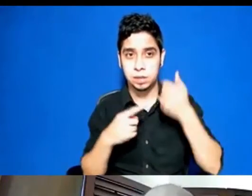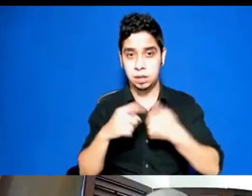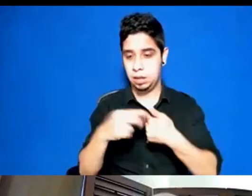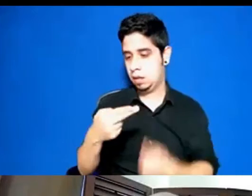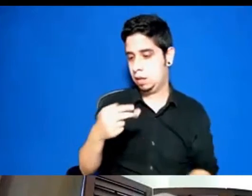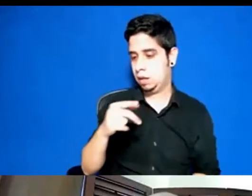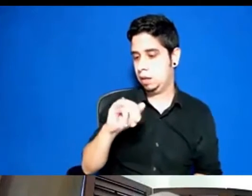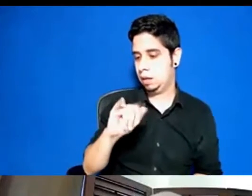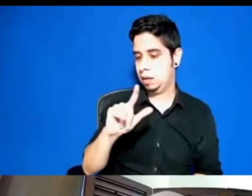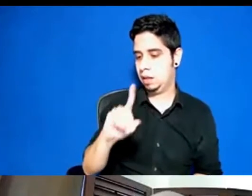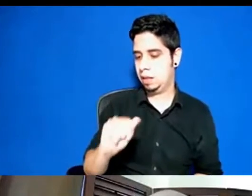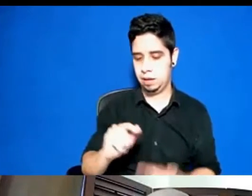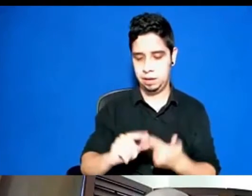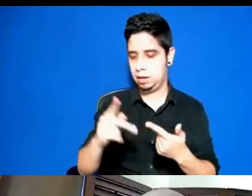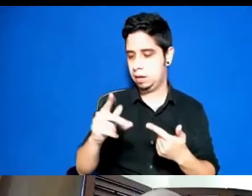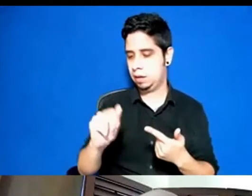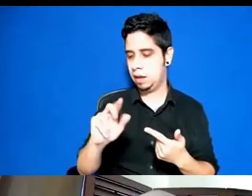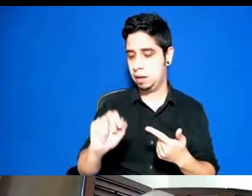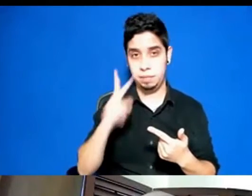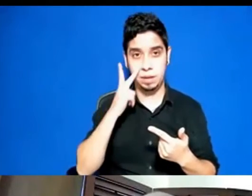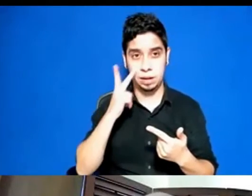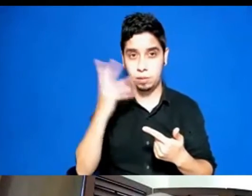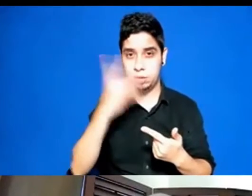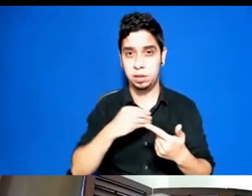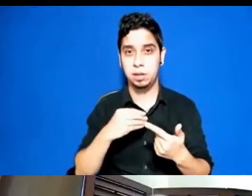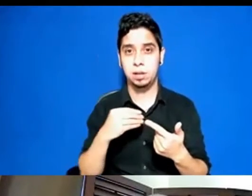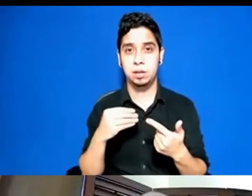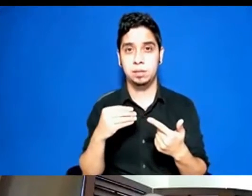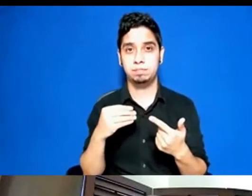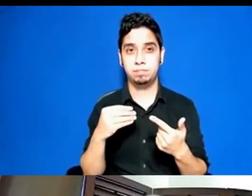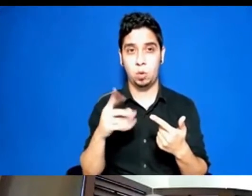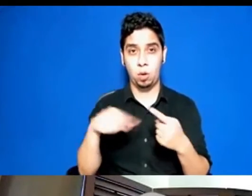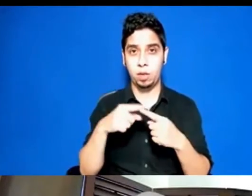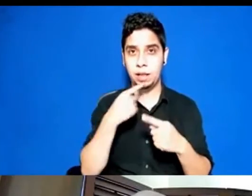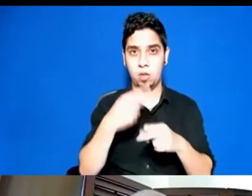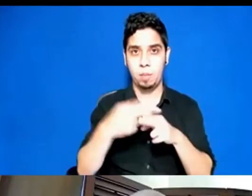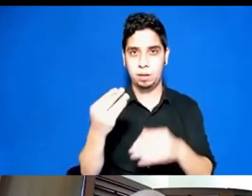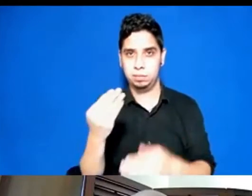Karen. Y mira, también. Karen, mira. Es que de momento la tapé con la misma mascarilla.